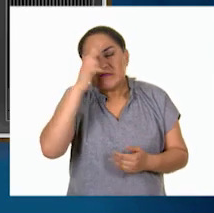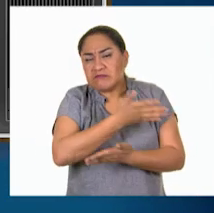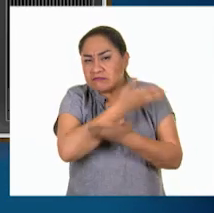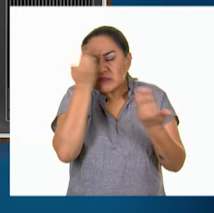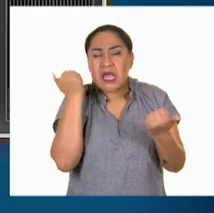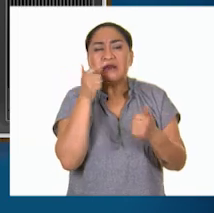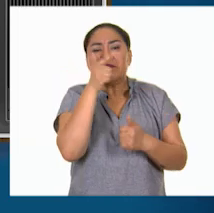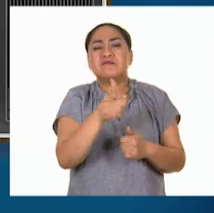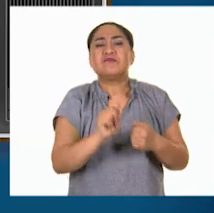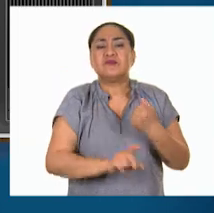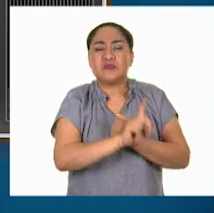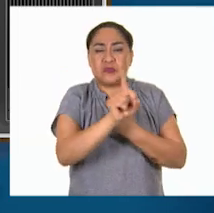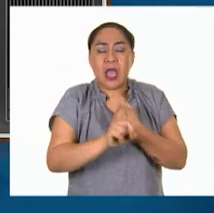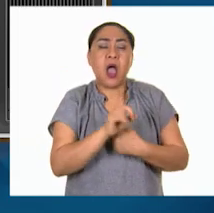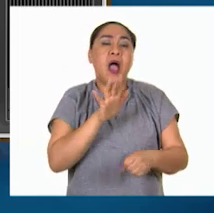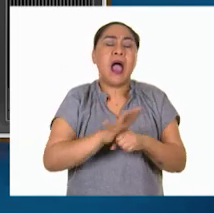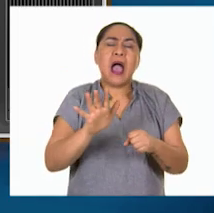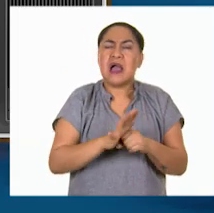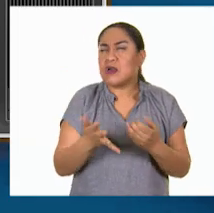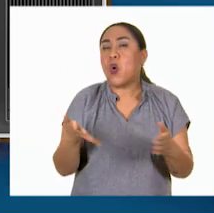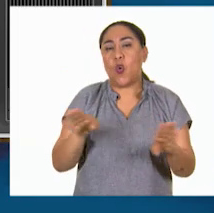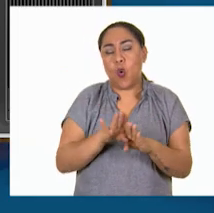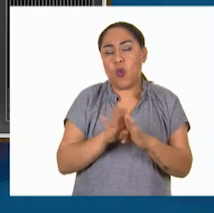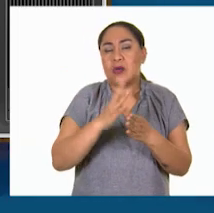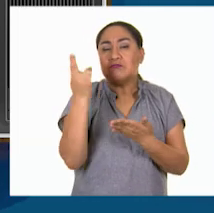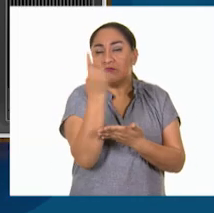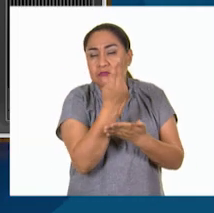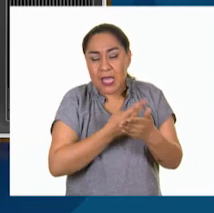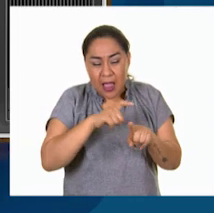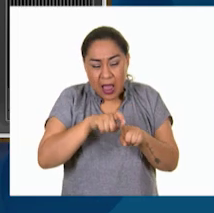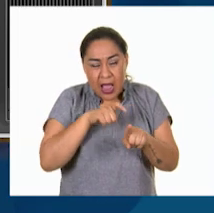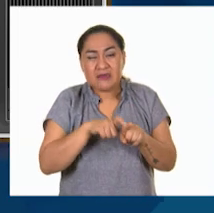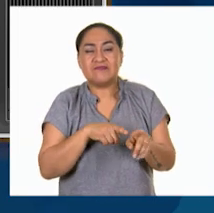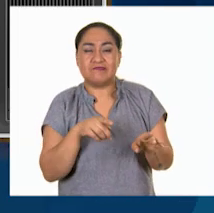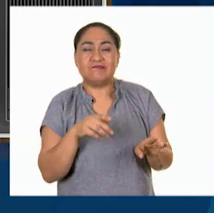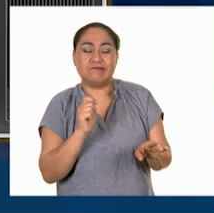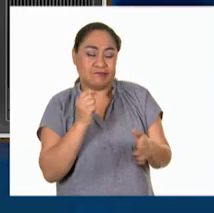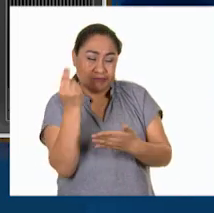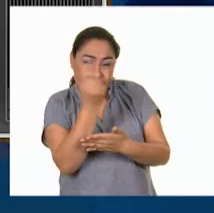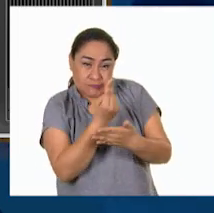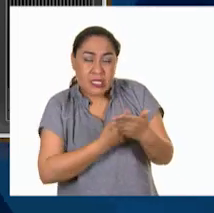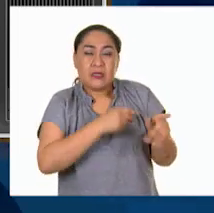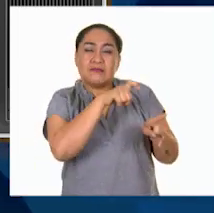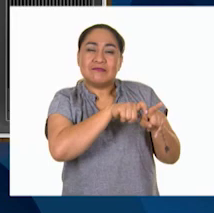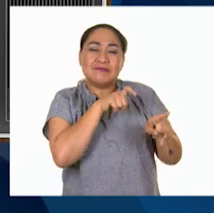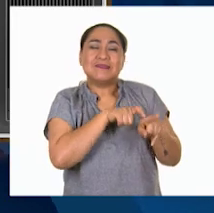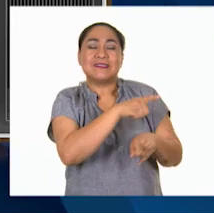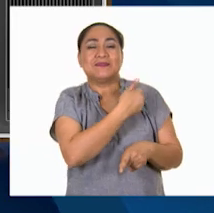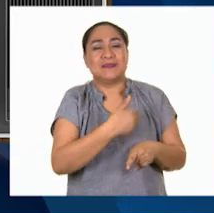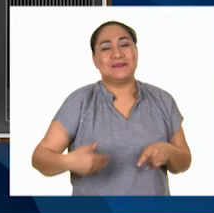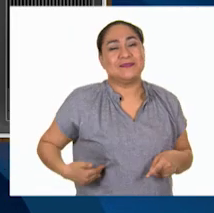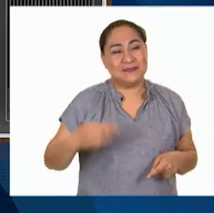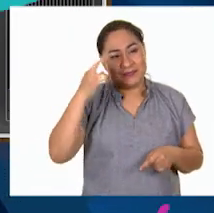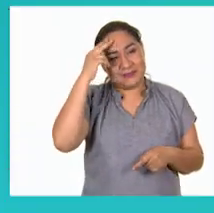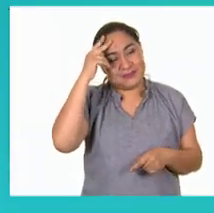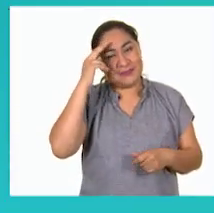país. A través de la caricatura, criticaban al gobierno de Porfirio Díaz, con un sentido de humor muy